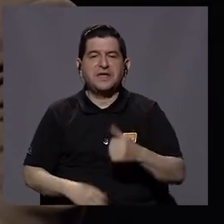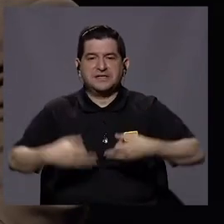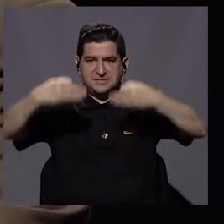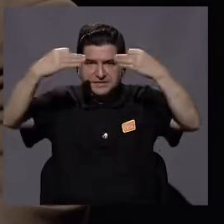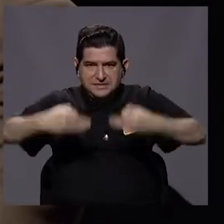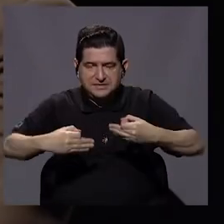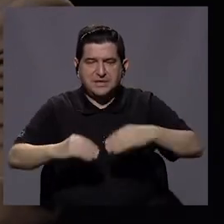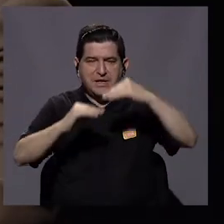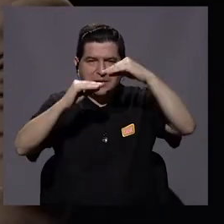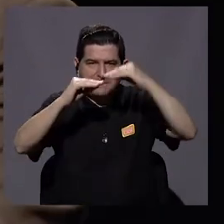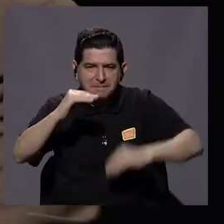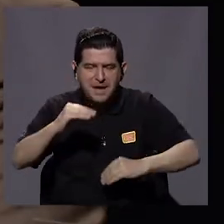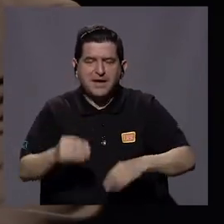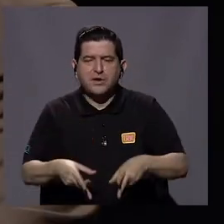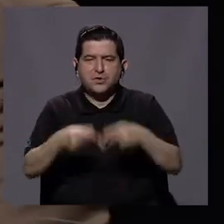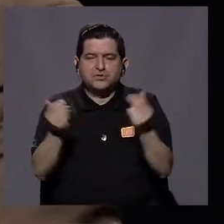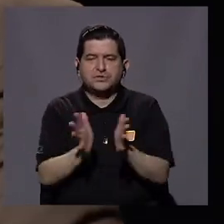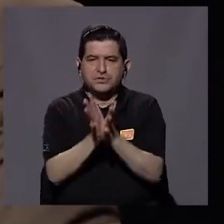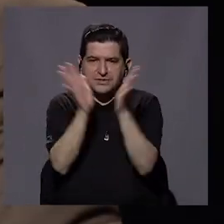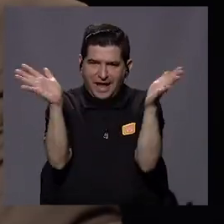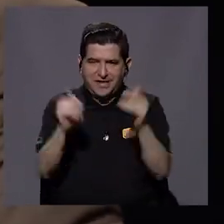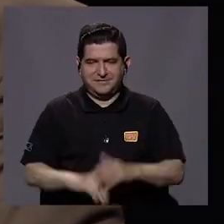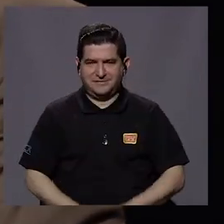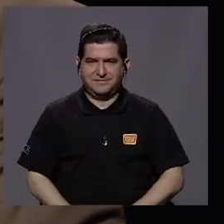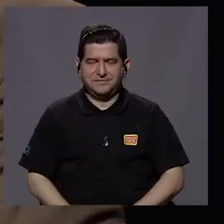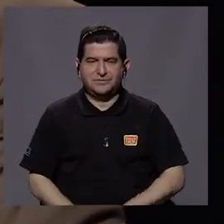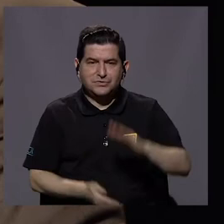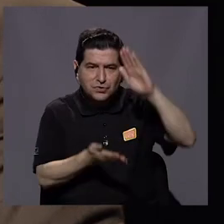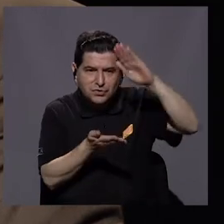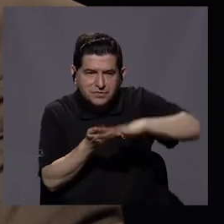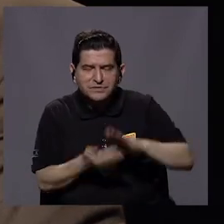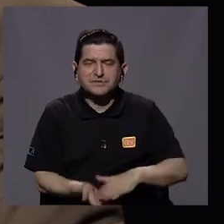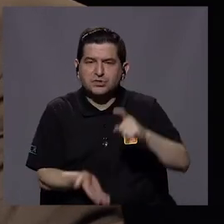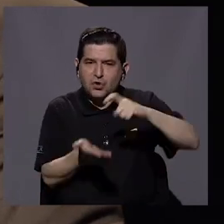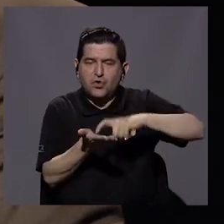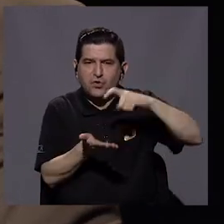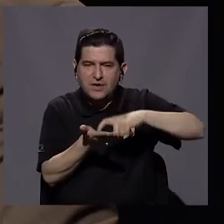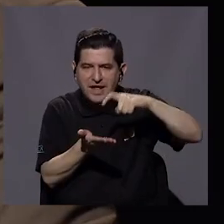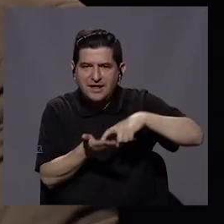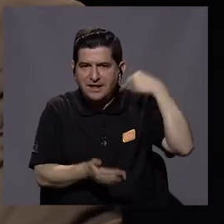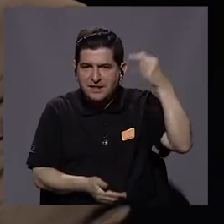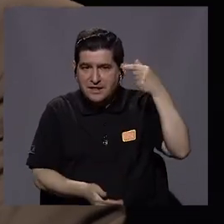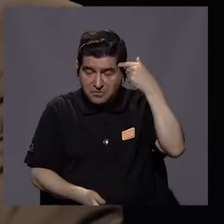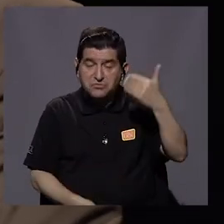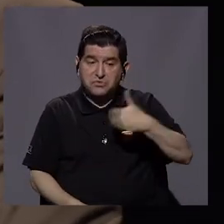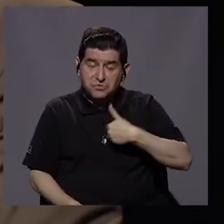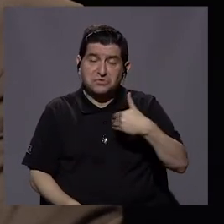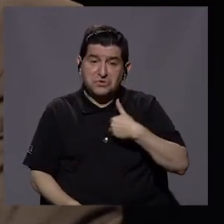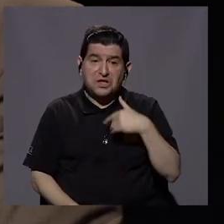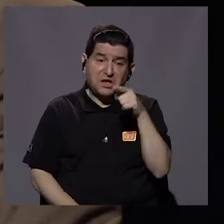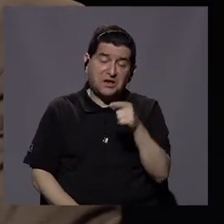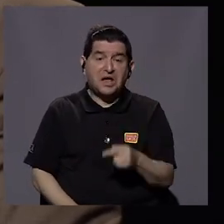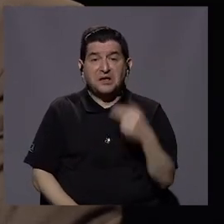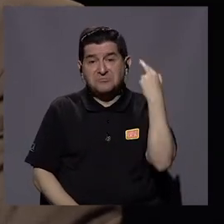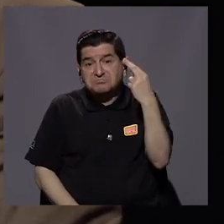medidas justamente disminución del gasto público, reducción del déficit fiscal, lo cual, digamos, tiene cierta